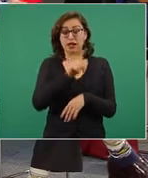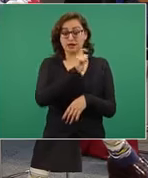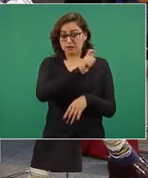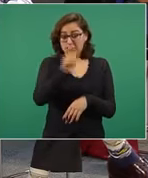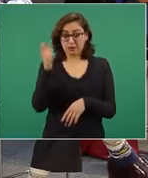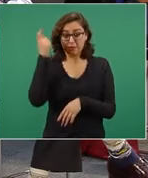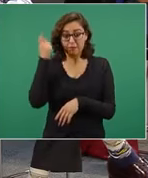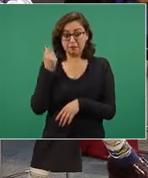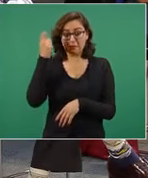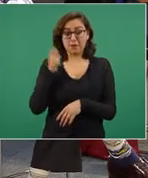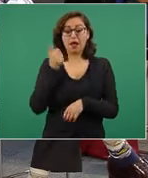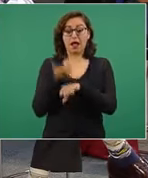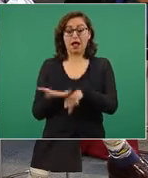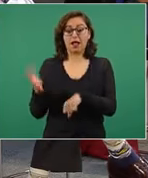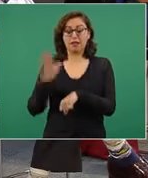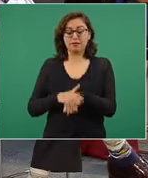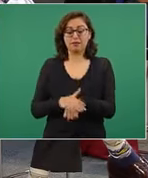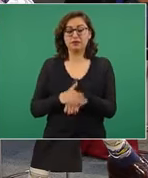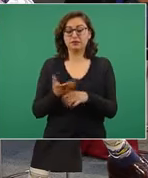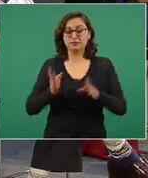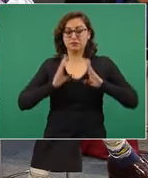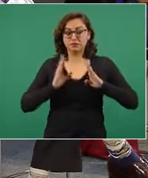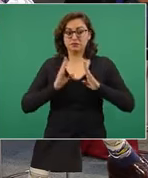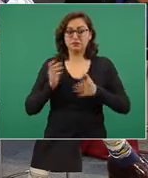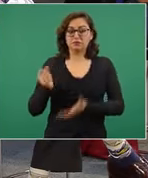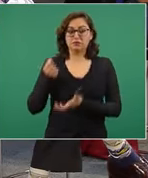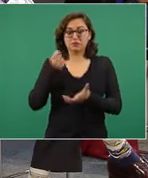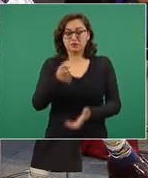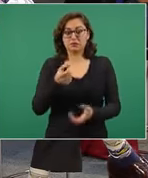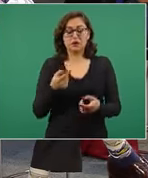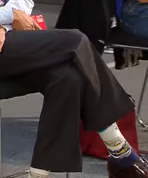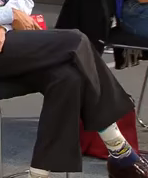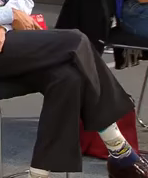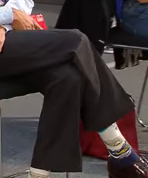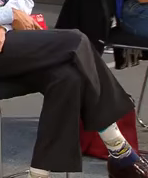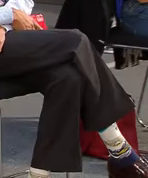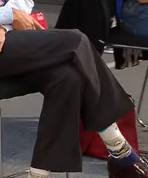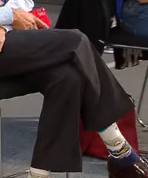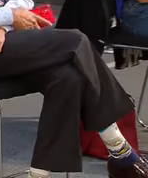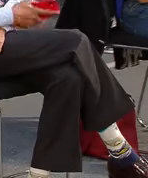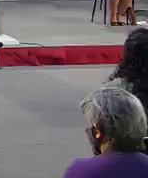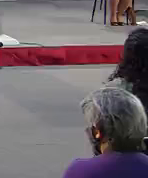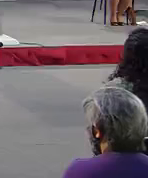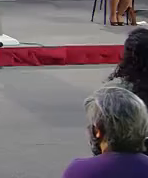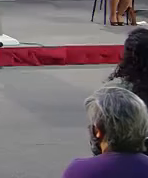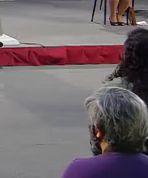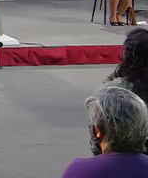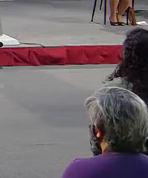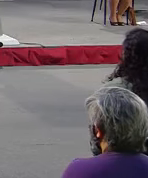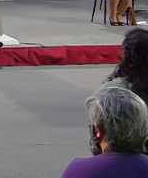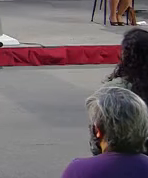encargar de la administración de ganancias el ejército? ¿Cómo va a ser este tema? ¿Y qué se va para las pensiones? A ver, vamos.